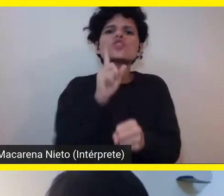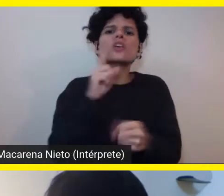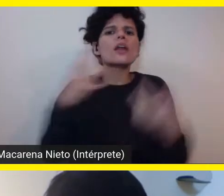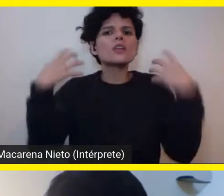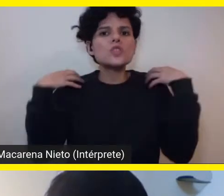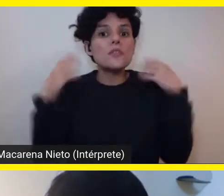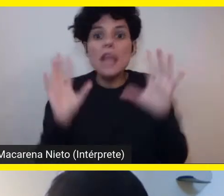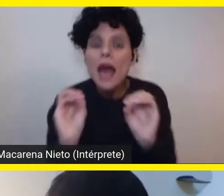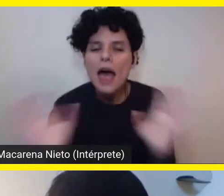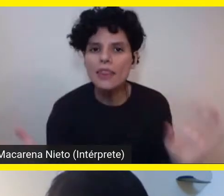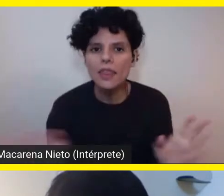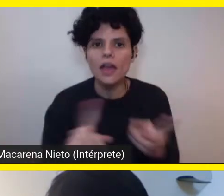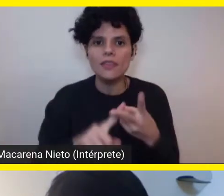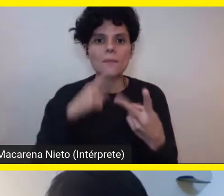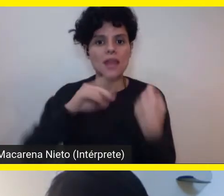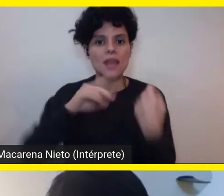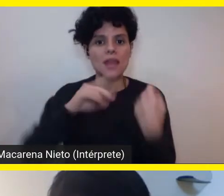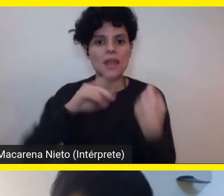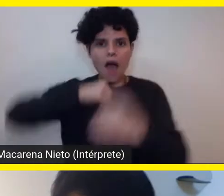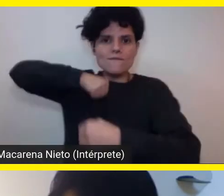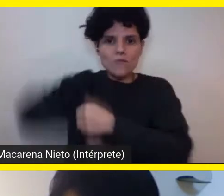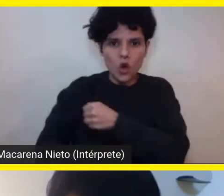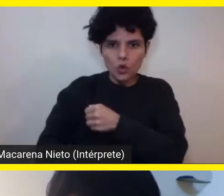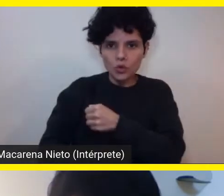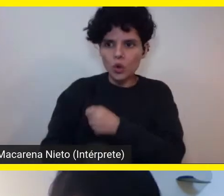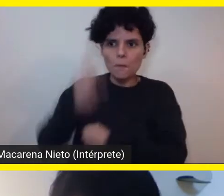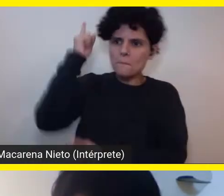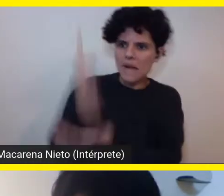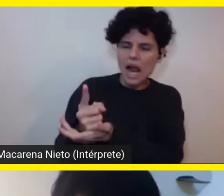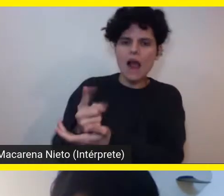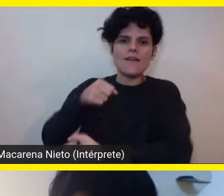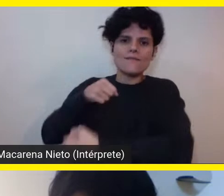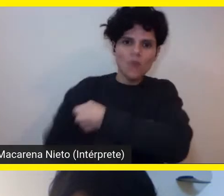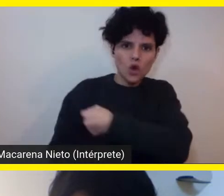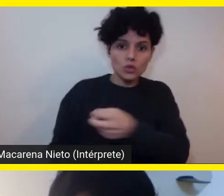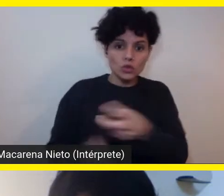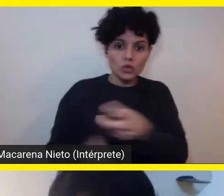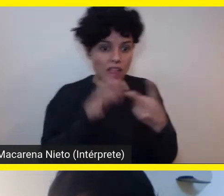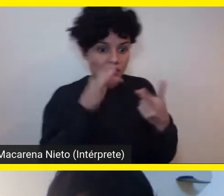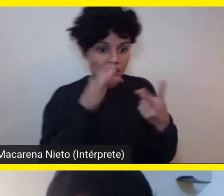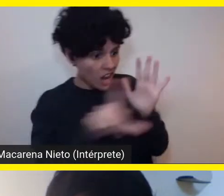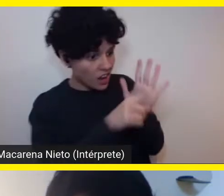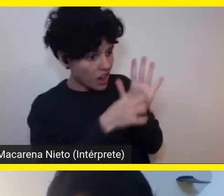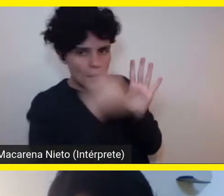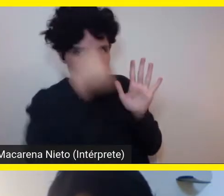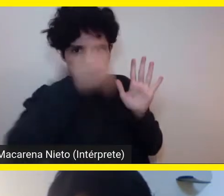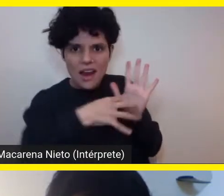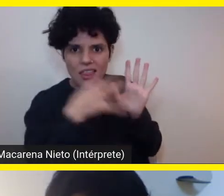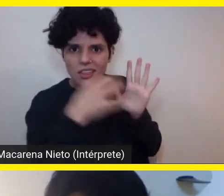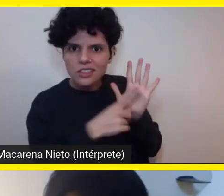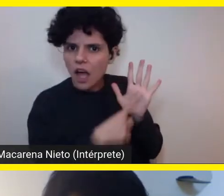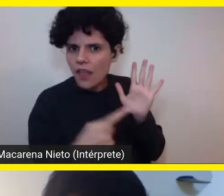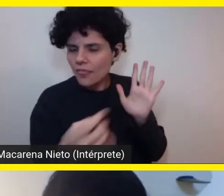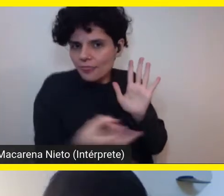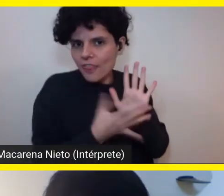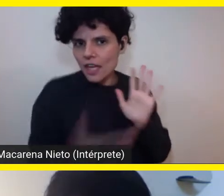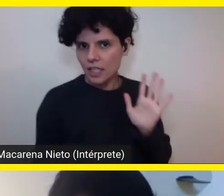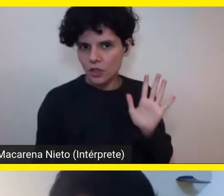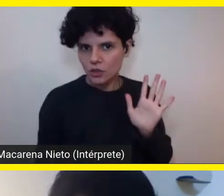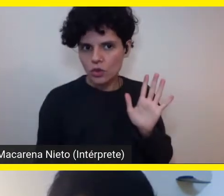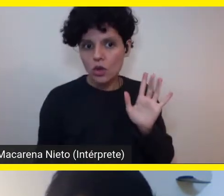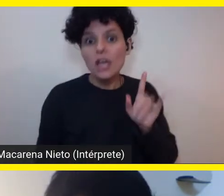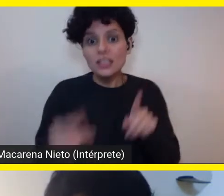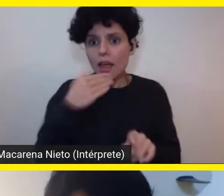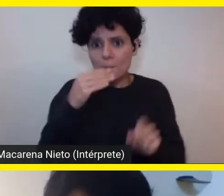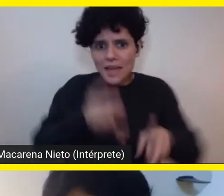Aidé también sufrió un aborto forzado, y eso era un delito, según la ley penal vigente de la época. Y uno puede argumentar que es un crimen de lesa humanidad y, por